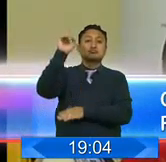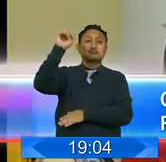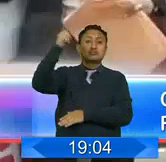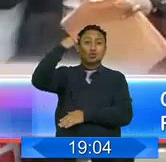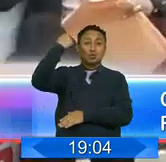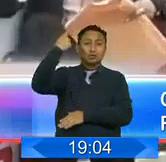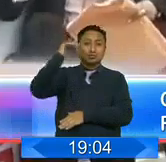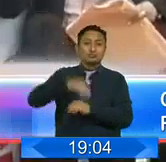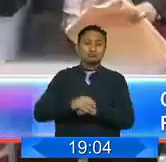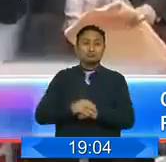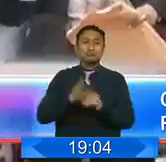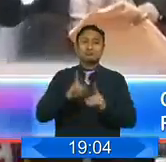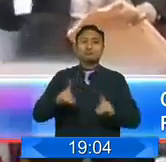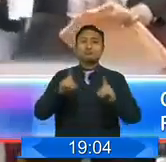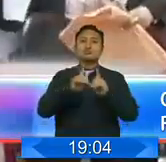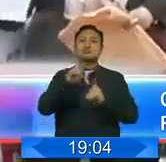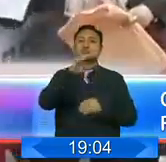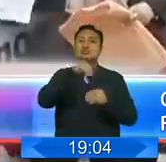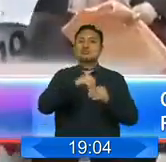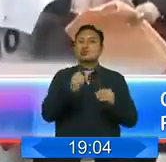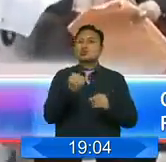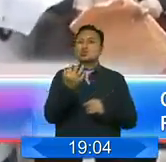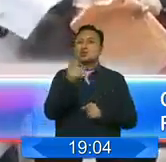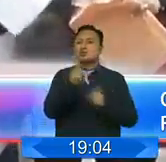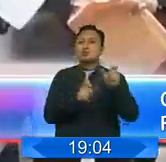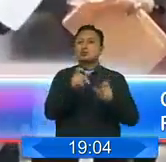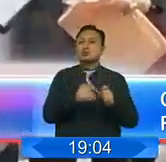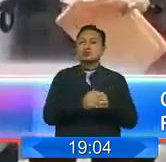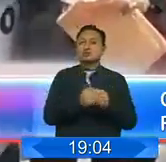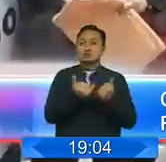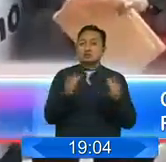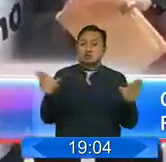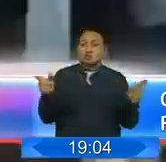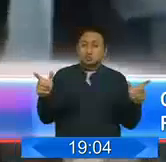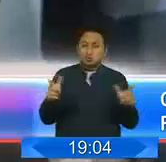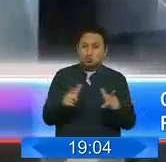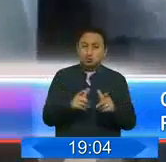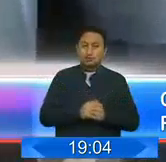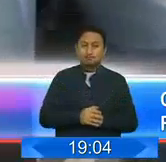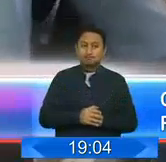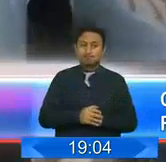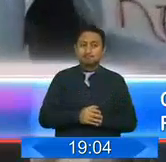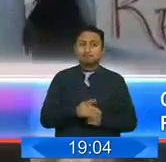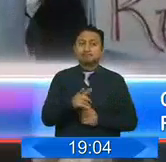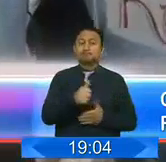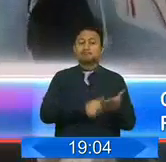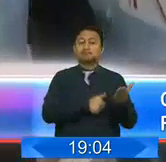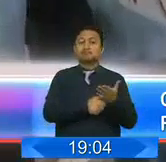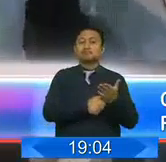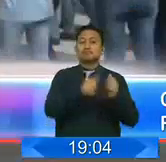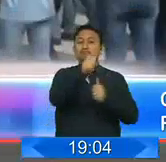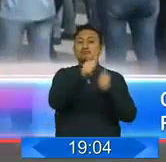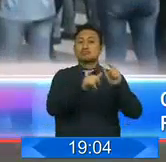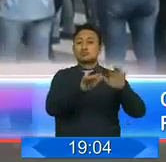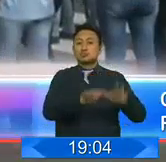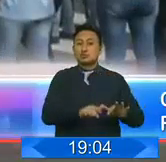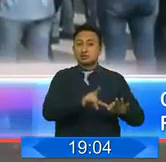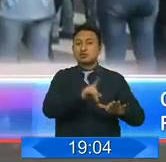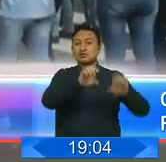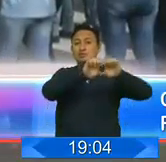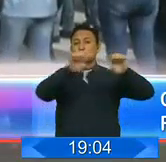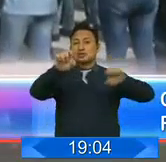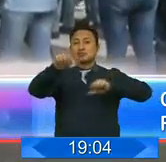dio cifras de lo que casa adentro se maneja en cuanto a la reducción de la burocracia en ministerios, subsecretarías y